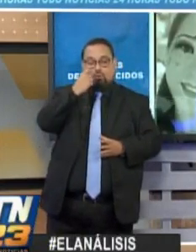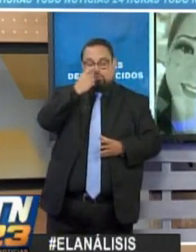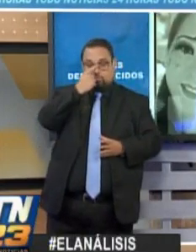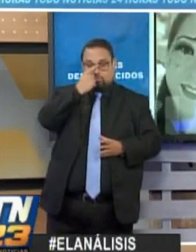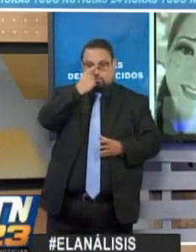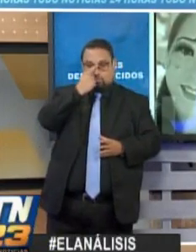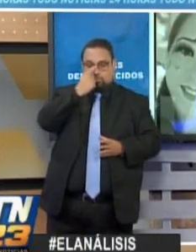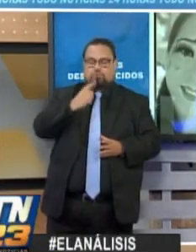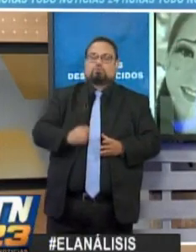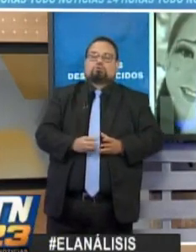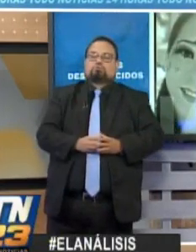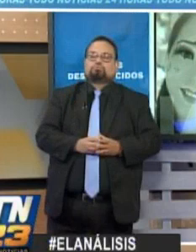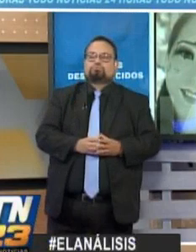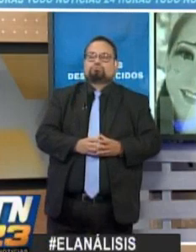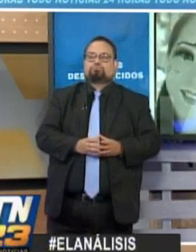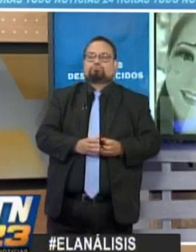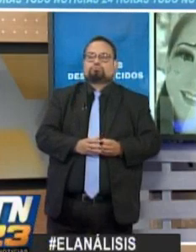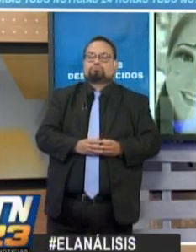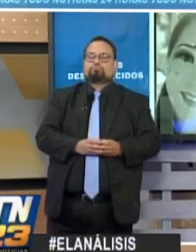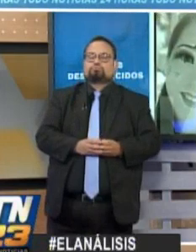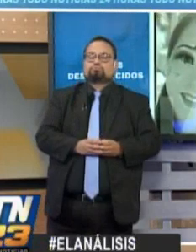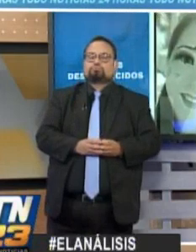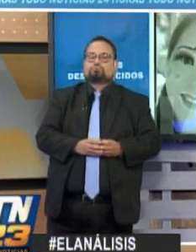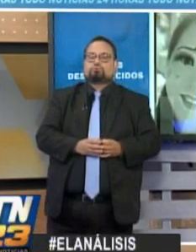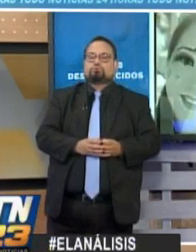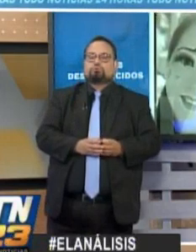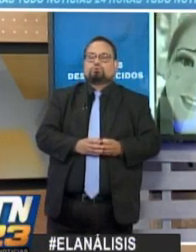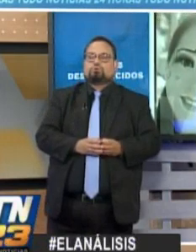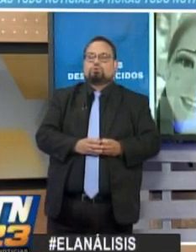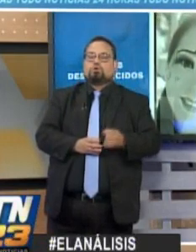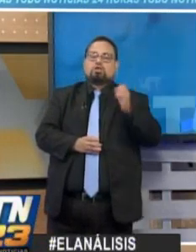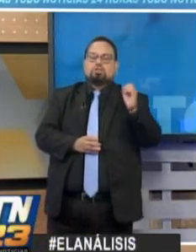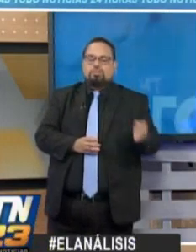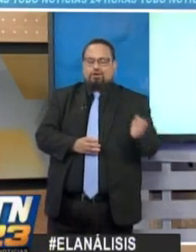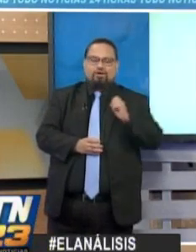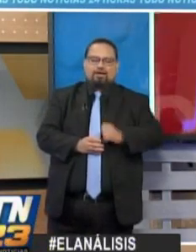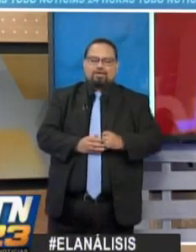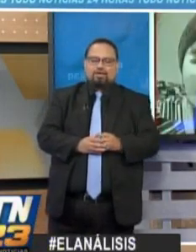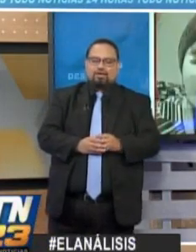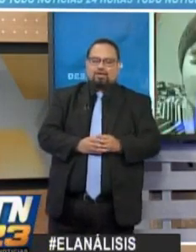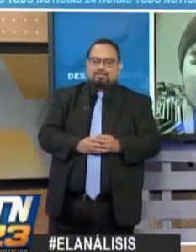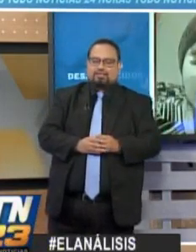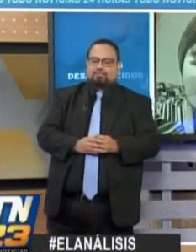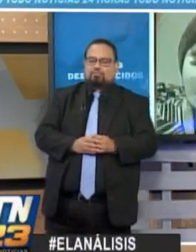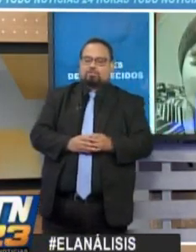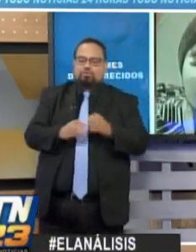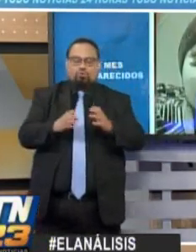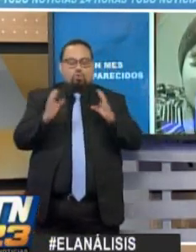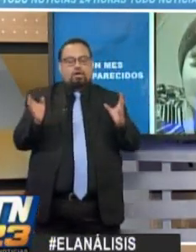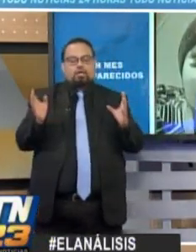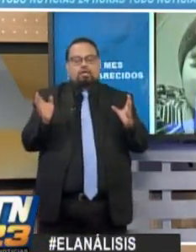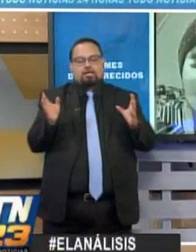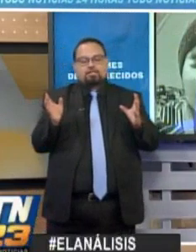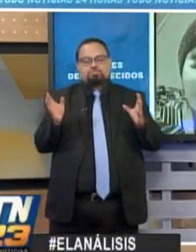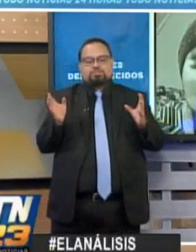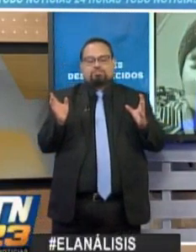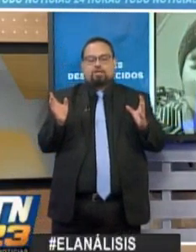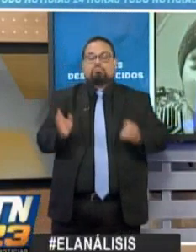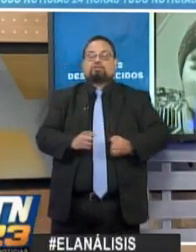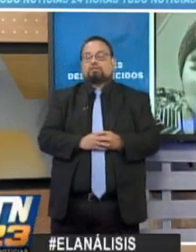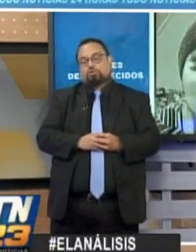habrá crimen en Guatemala que no se dan a conocer, aunque se llegue a la conclusión del caso. No, aquí exactamente no hay